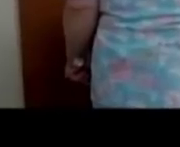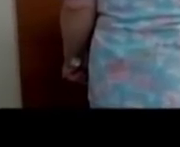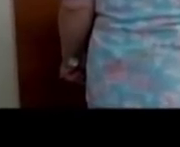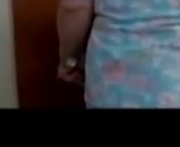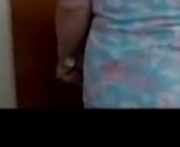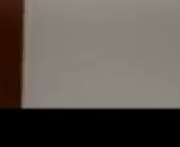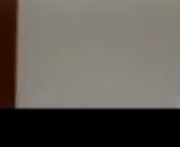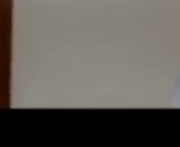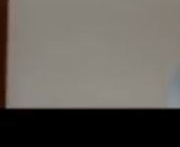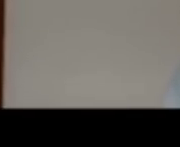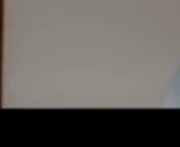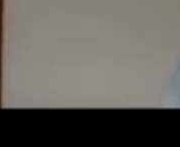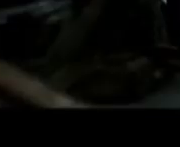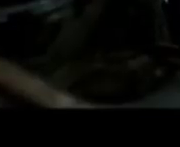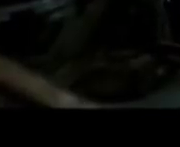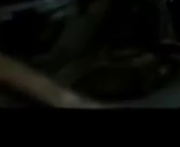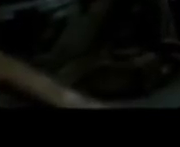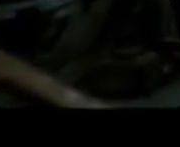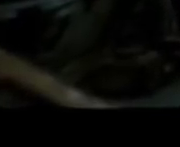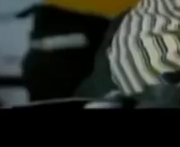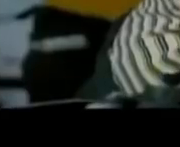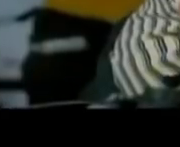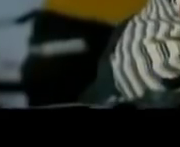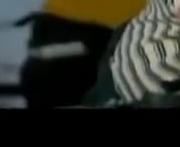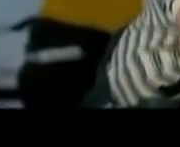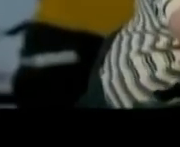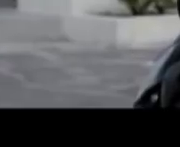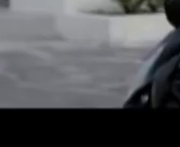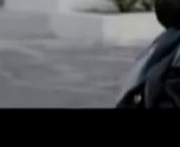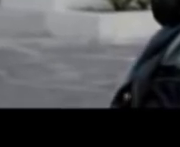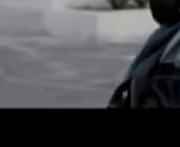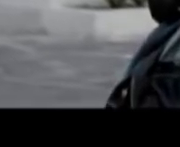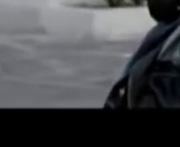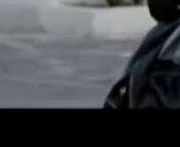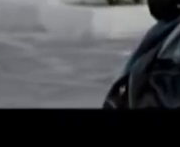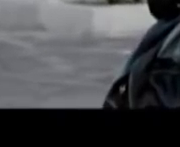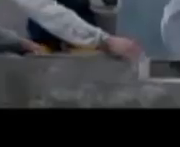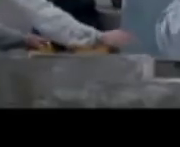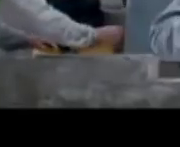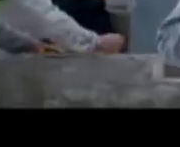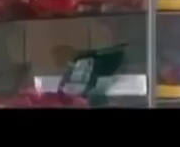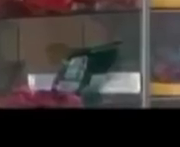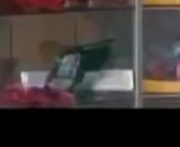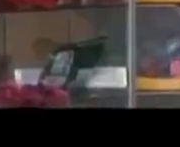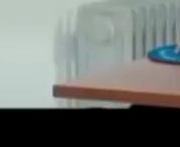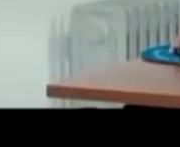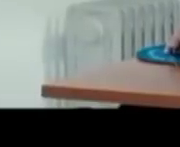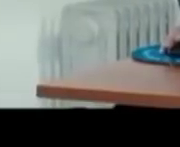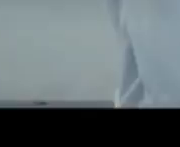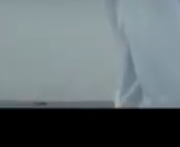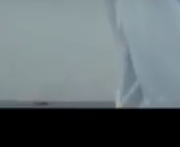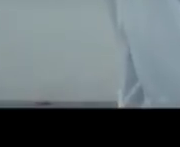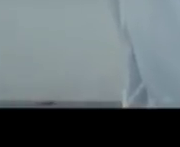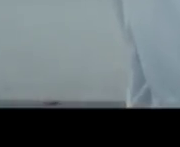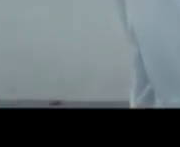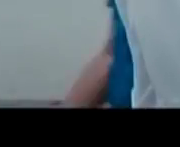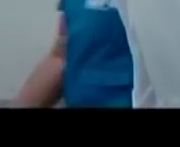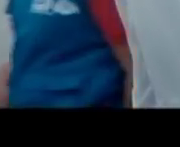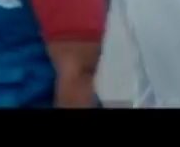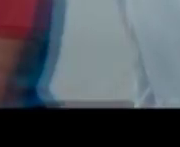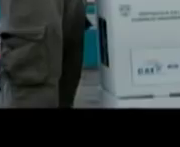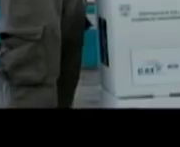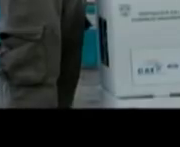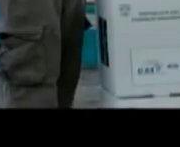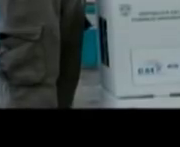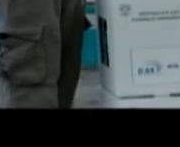Tu voto cuenta para progresar. Tu voto cuenta para mejorar. Aquí está tu voto. Y aquí. Y aquí. Y aquí. Este 4